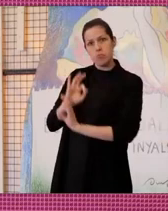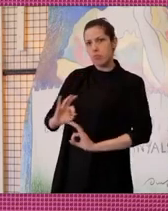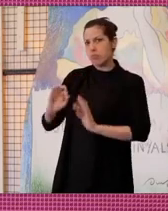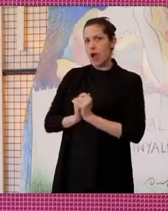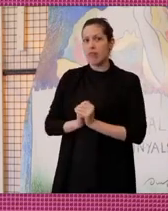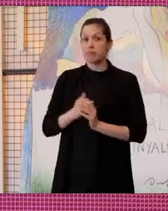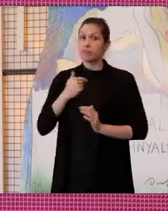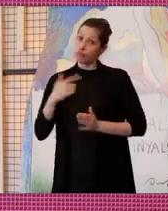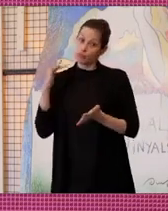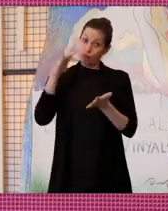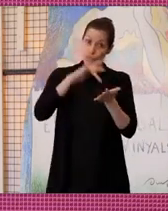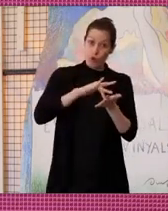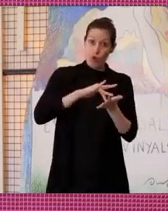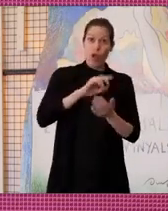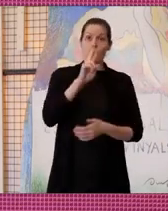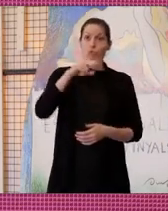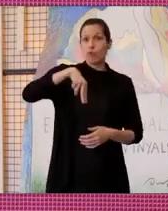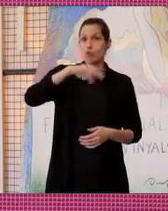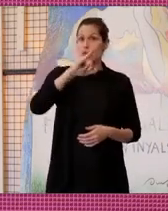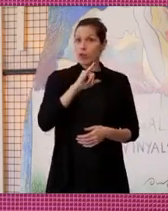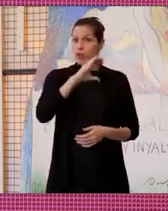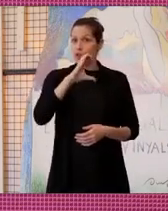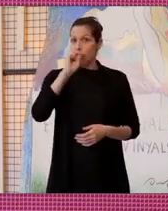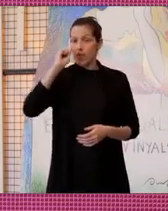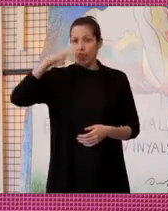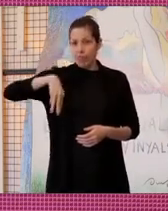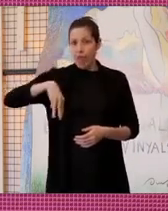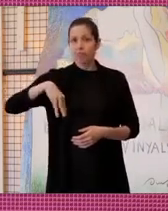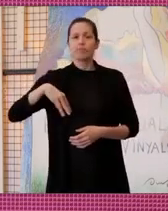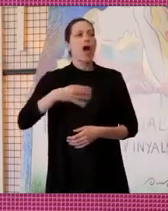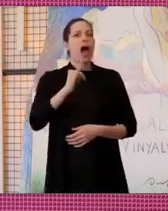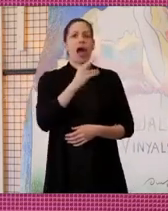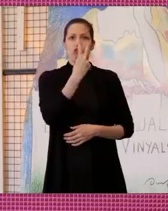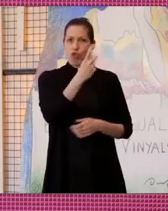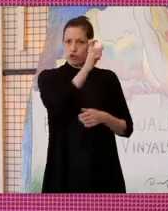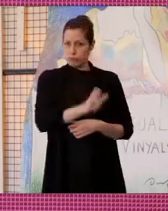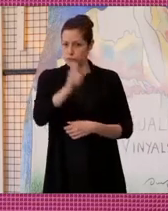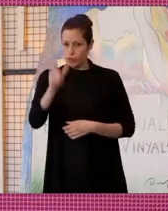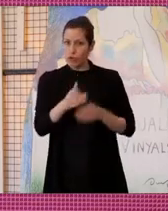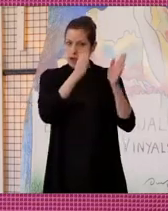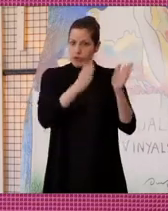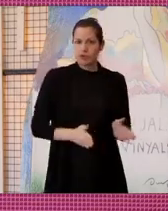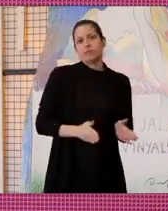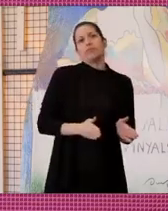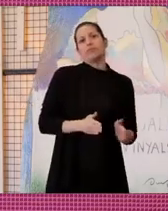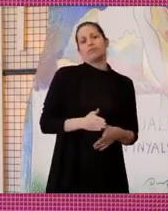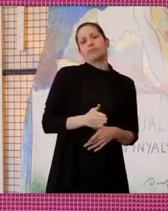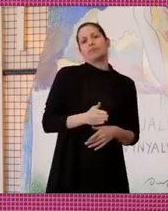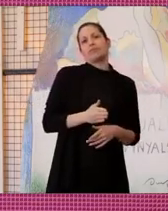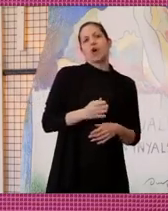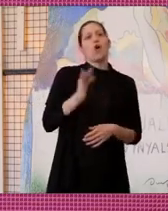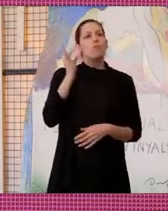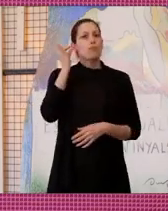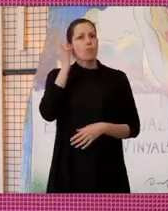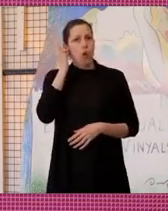dirigido un hombre que era egipcio Y una mujer norteamericana ambos tenían pero sobre todo la mujer norteamericana